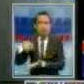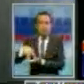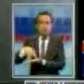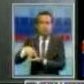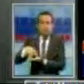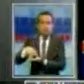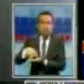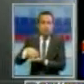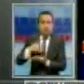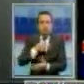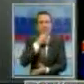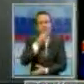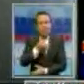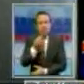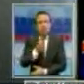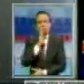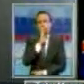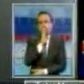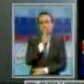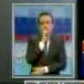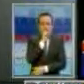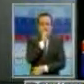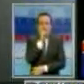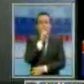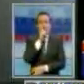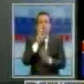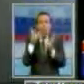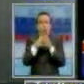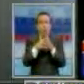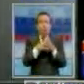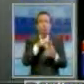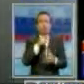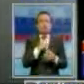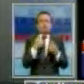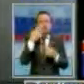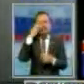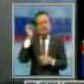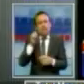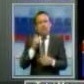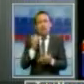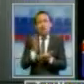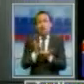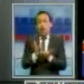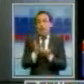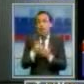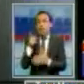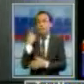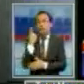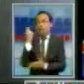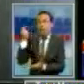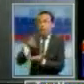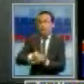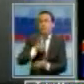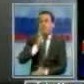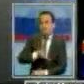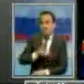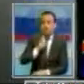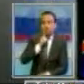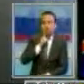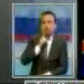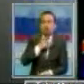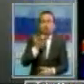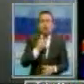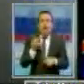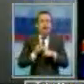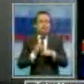tenemos que decirlo. O sea, no podemos quedarnos callados cuando hay un grupo grande que cree que los colegios particulares solucionados en Chile deben existir, pero hay que terminar